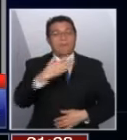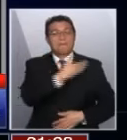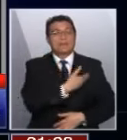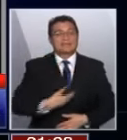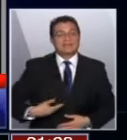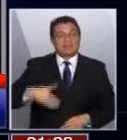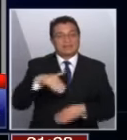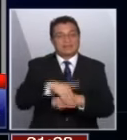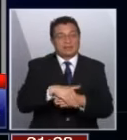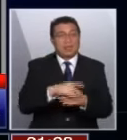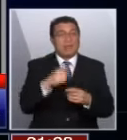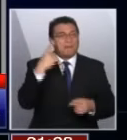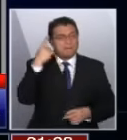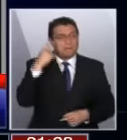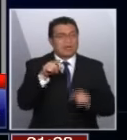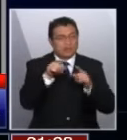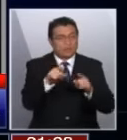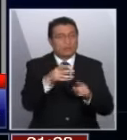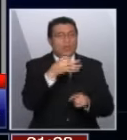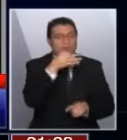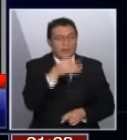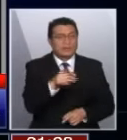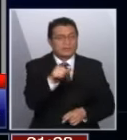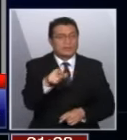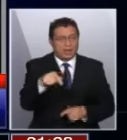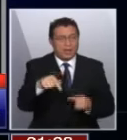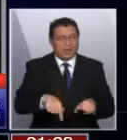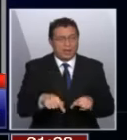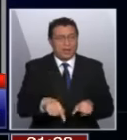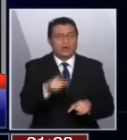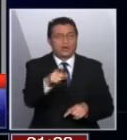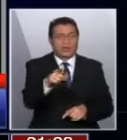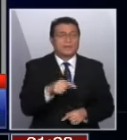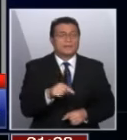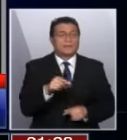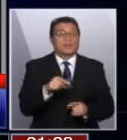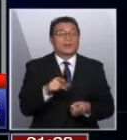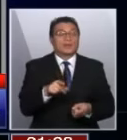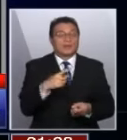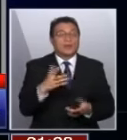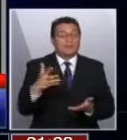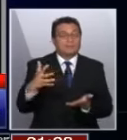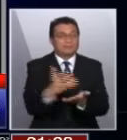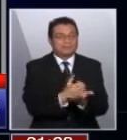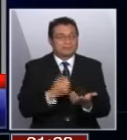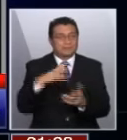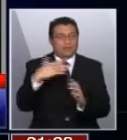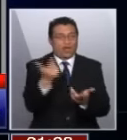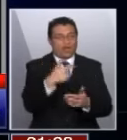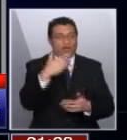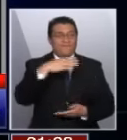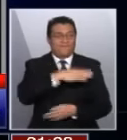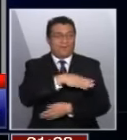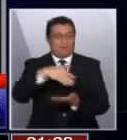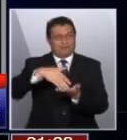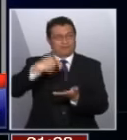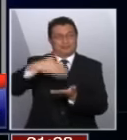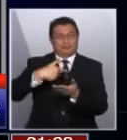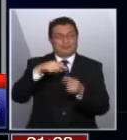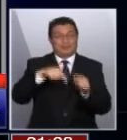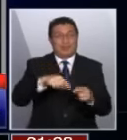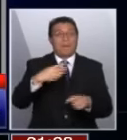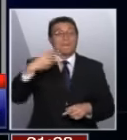alguna manera eh eh ese planteamiento que usted está haciendo senador de recuperar la credibilidad eh Está bien vinculado al tema de la